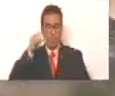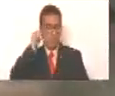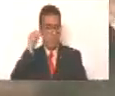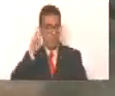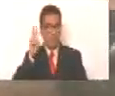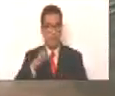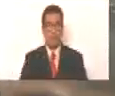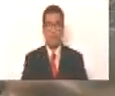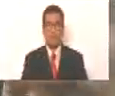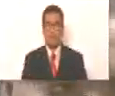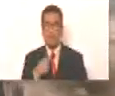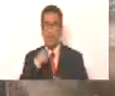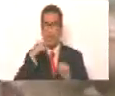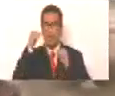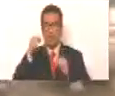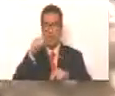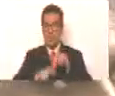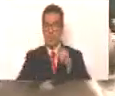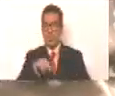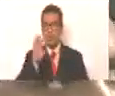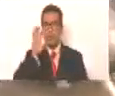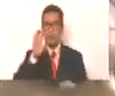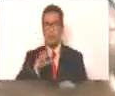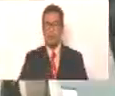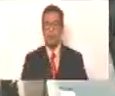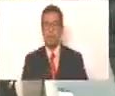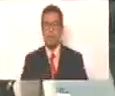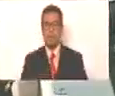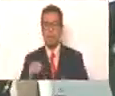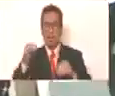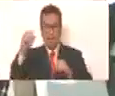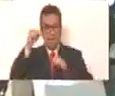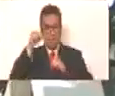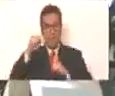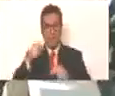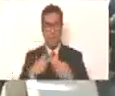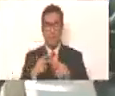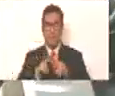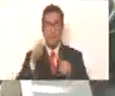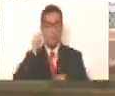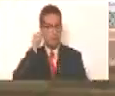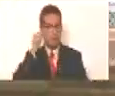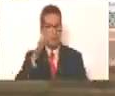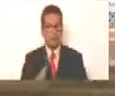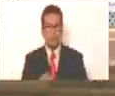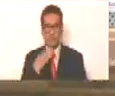la mujer que construye patria! ¡Que viva la mujer de paz! Un abrazo.